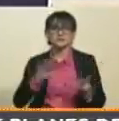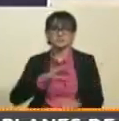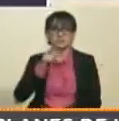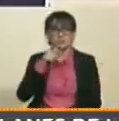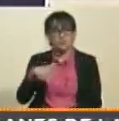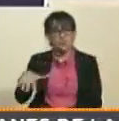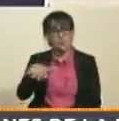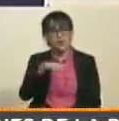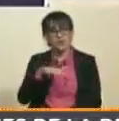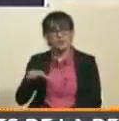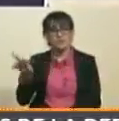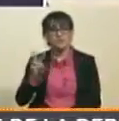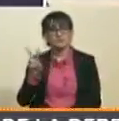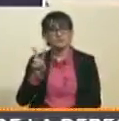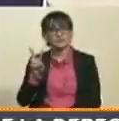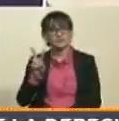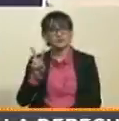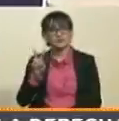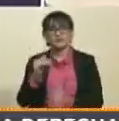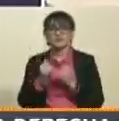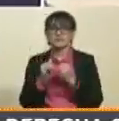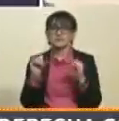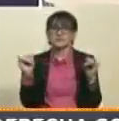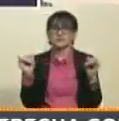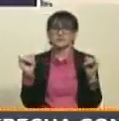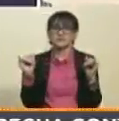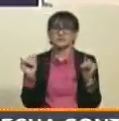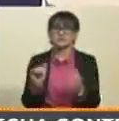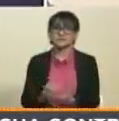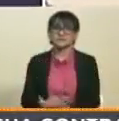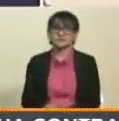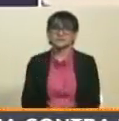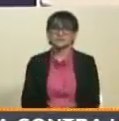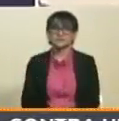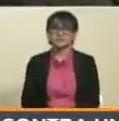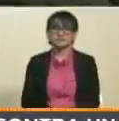pueblo venezolano, la soberanía, la independencia.